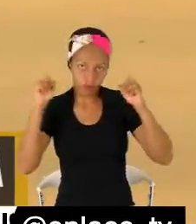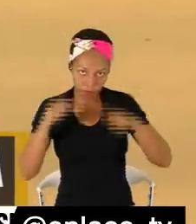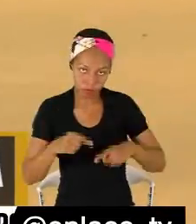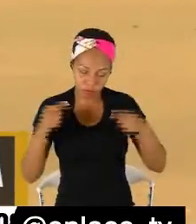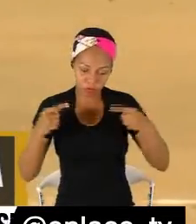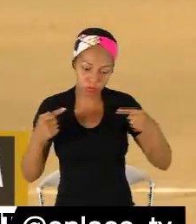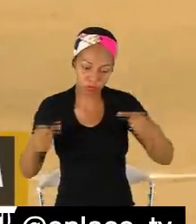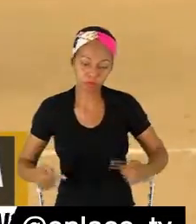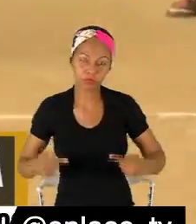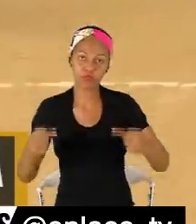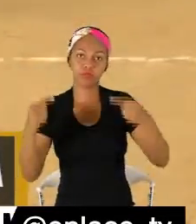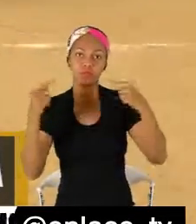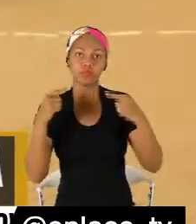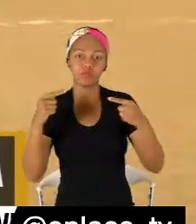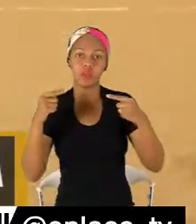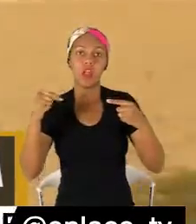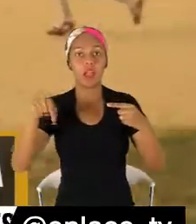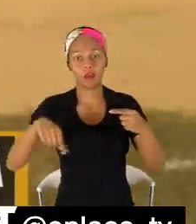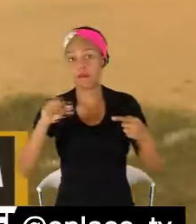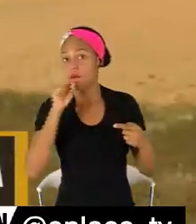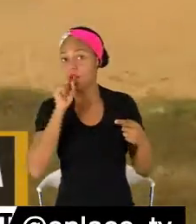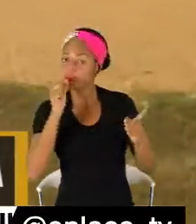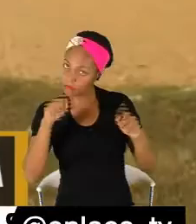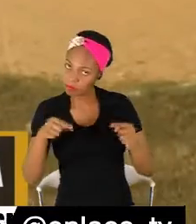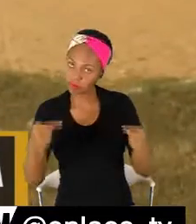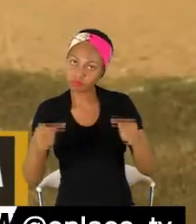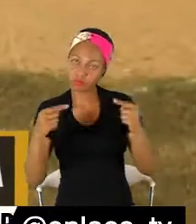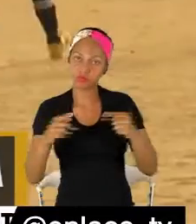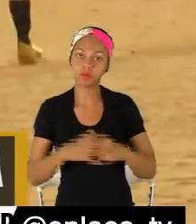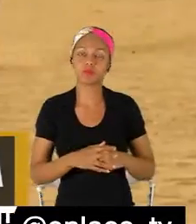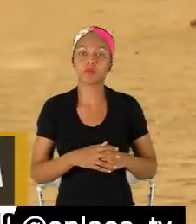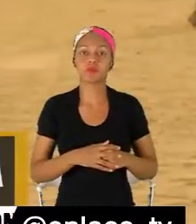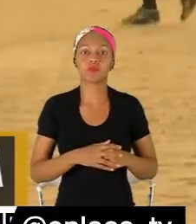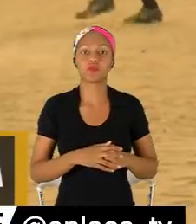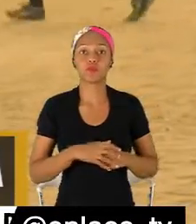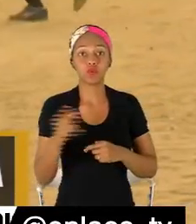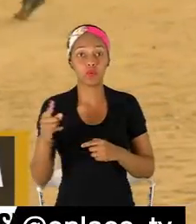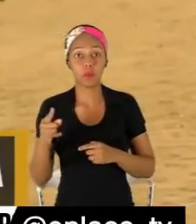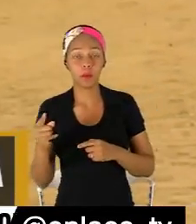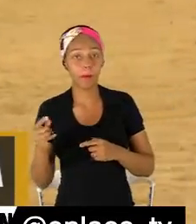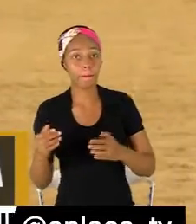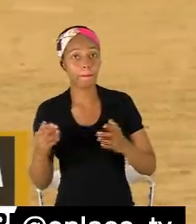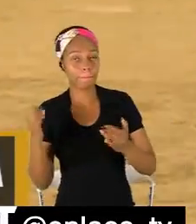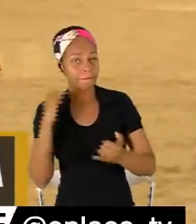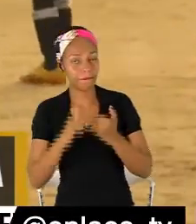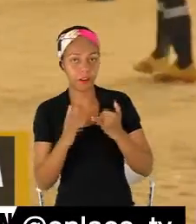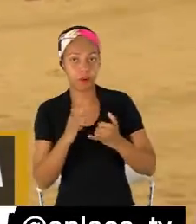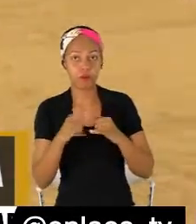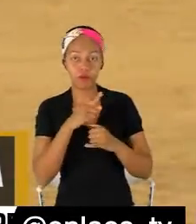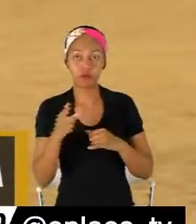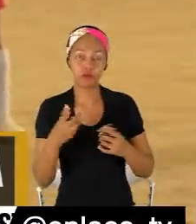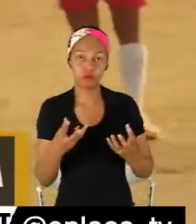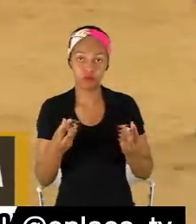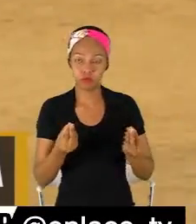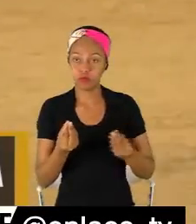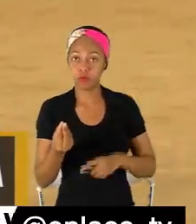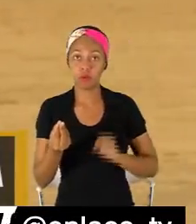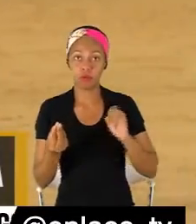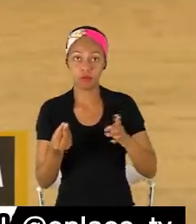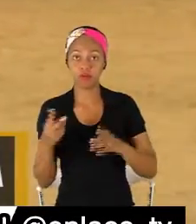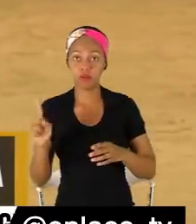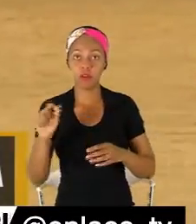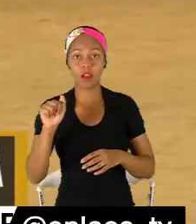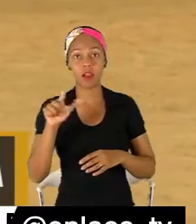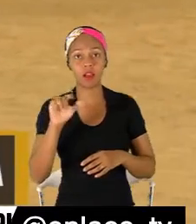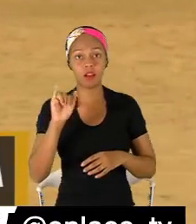enfrentará al equipo local Barranca Bermeja FCF y la primera jornada termina en Barranca Bermeja donde el club Alianza Real recibirá a Estrellas